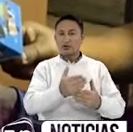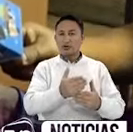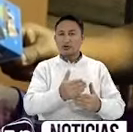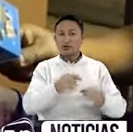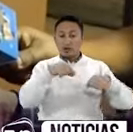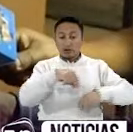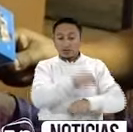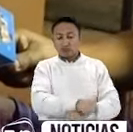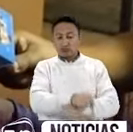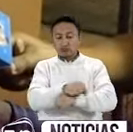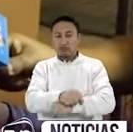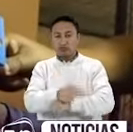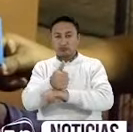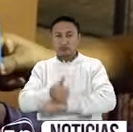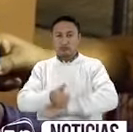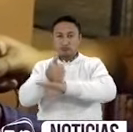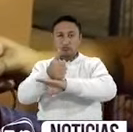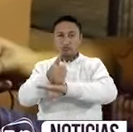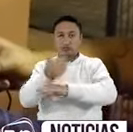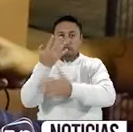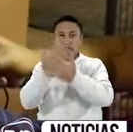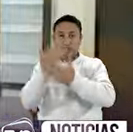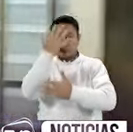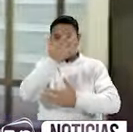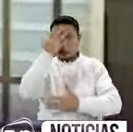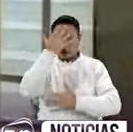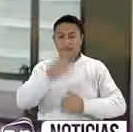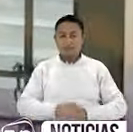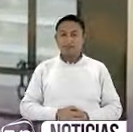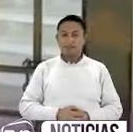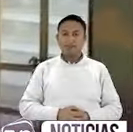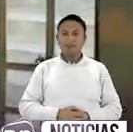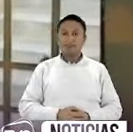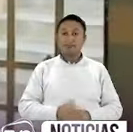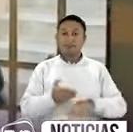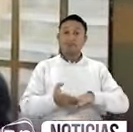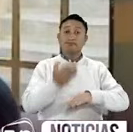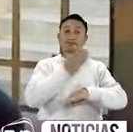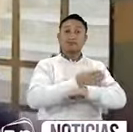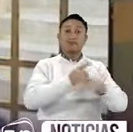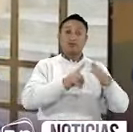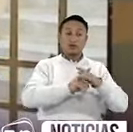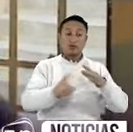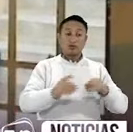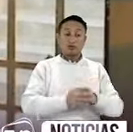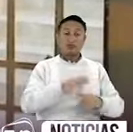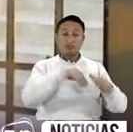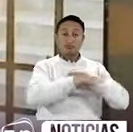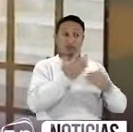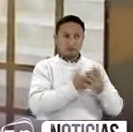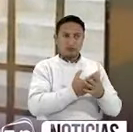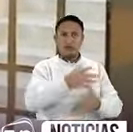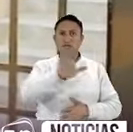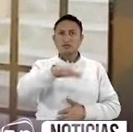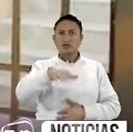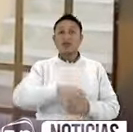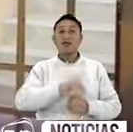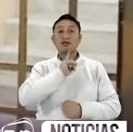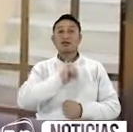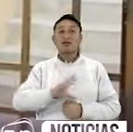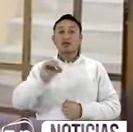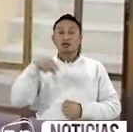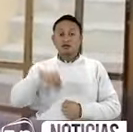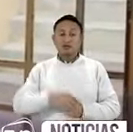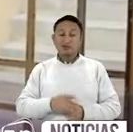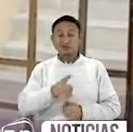traslado a la cárcel de Esmeraldas. Antes de su fuga apenas llevaba 5 meses tras las rejas. Su tío relató que las